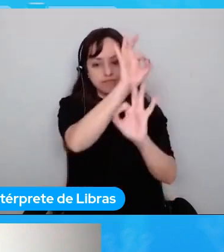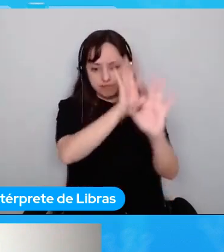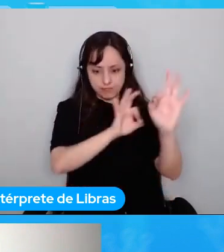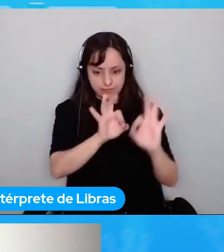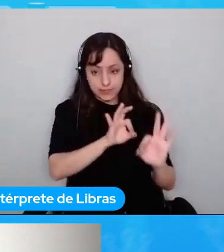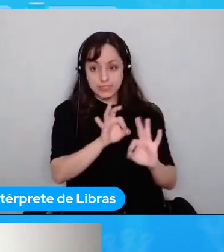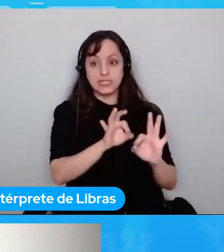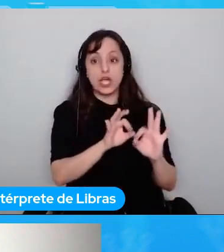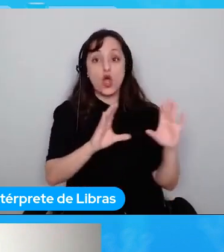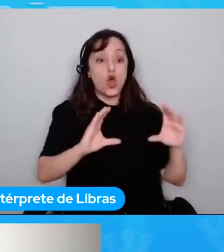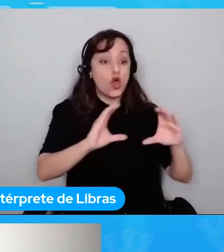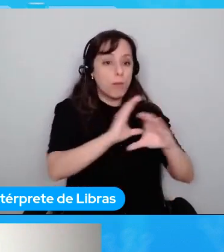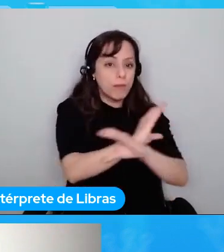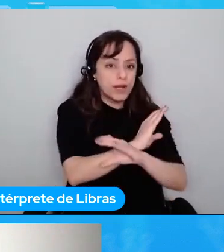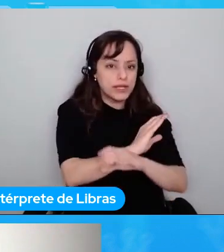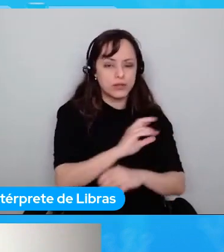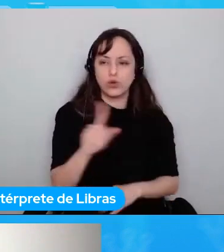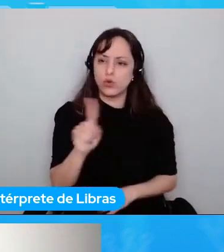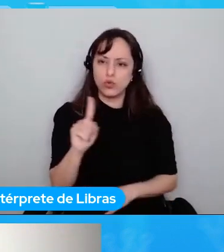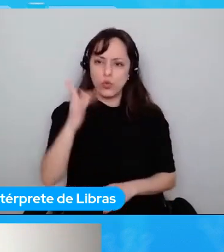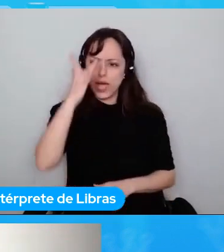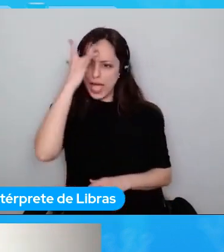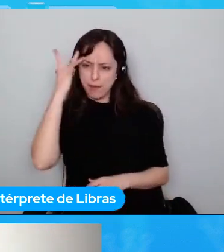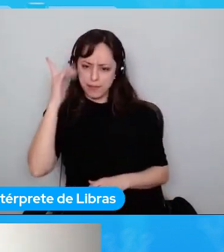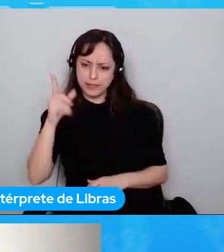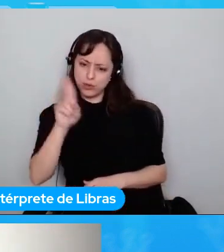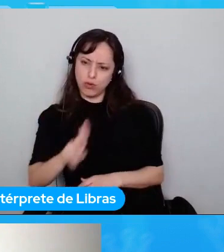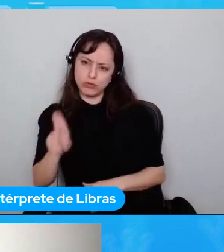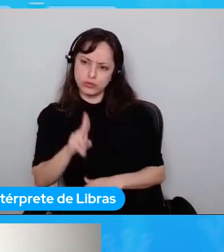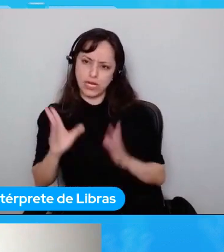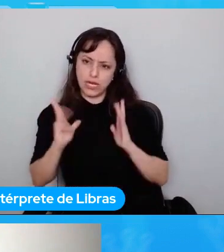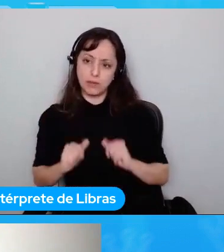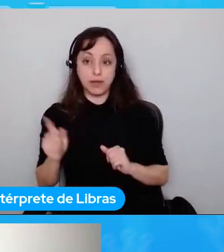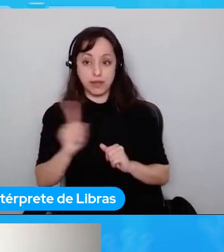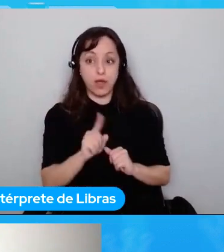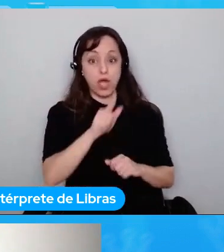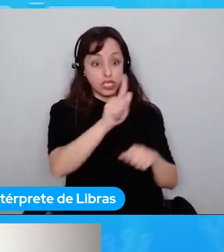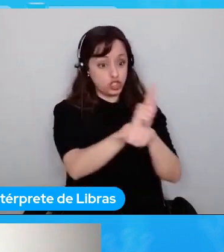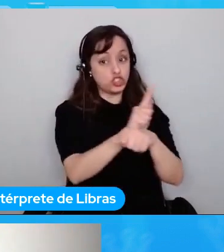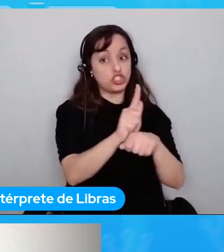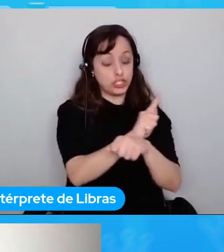No darle la responsabilidad al usuario de limpiar datos, sino al gestor de datos.